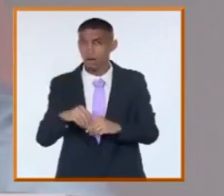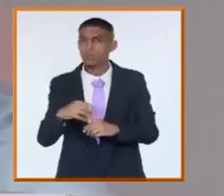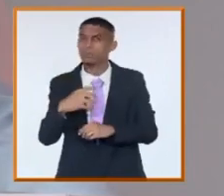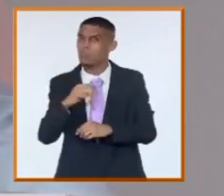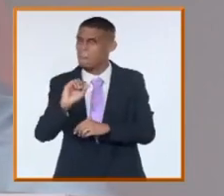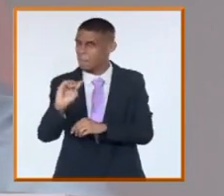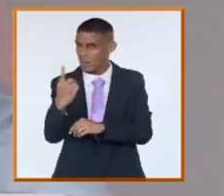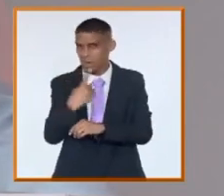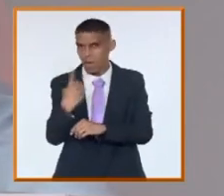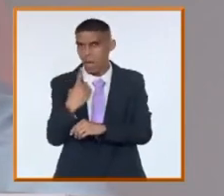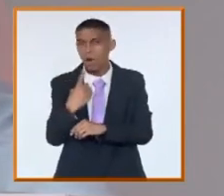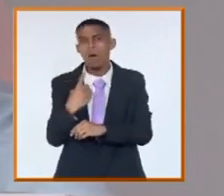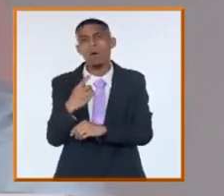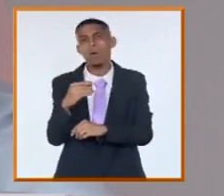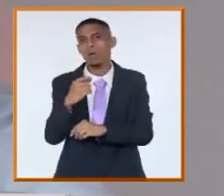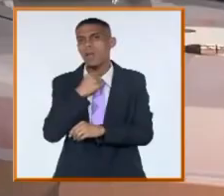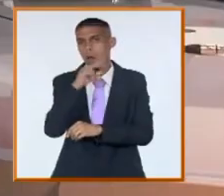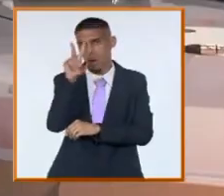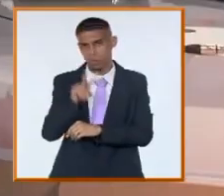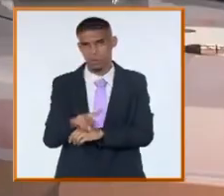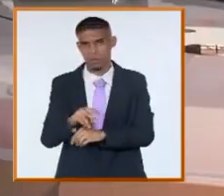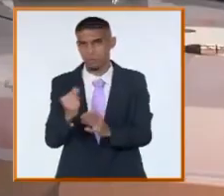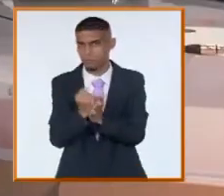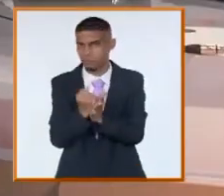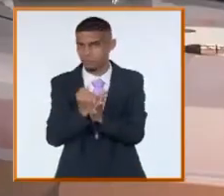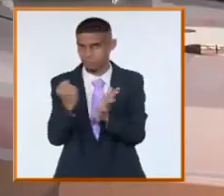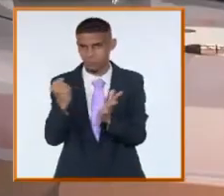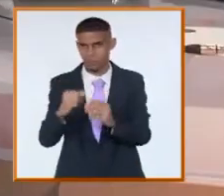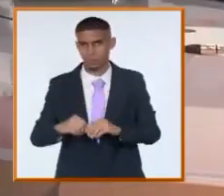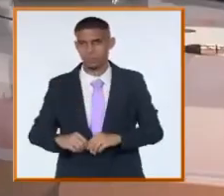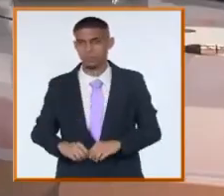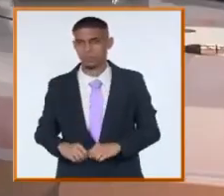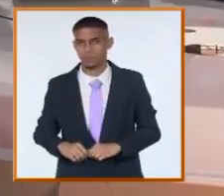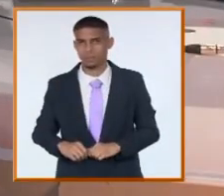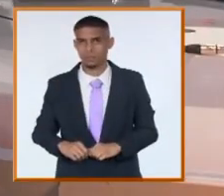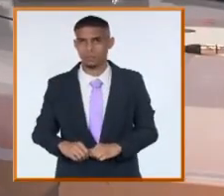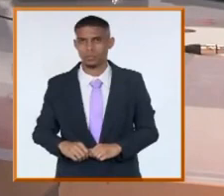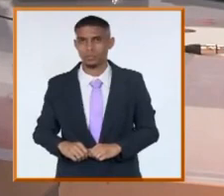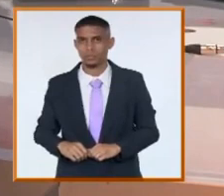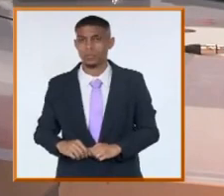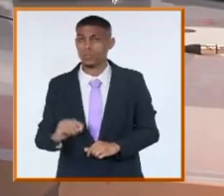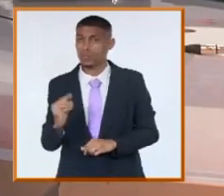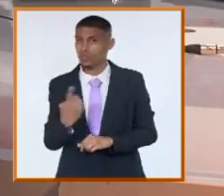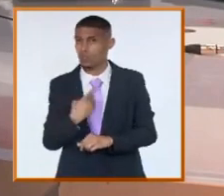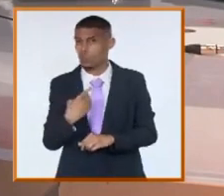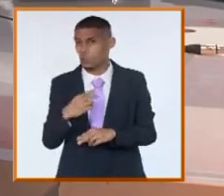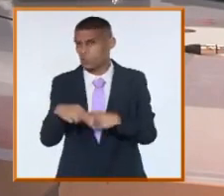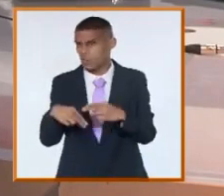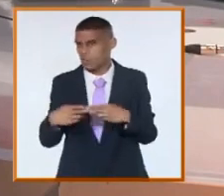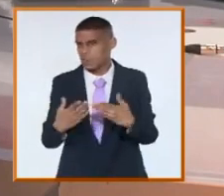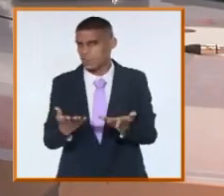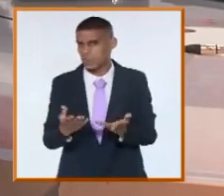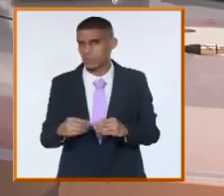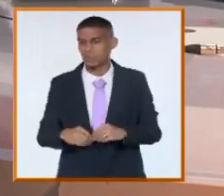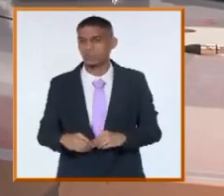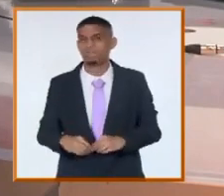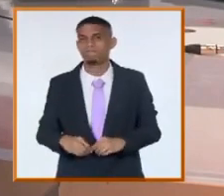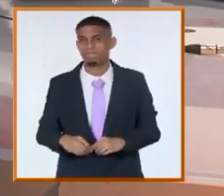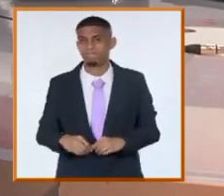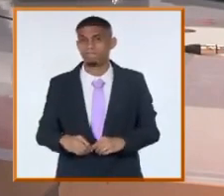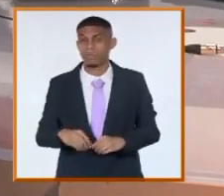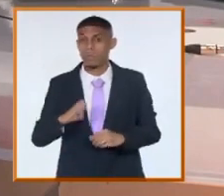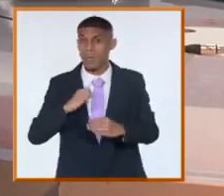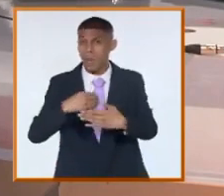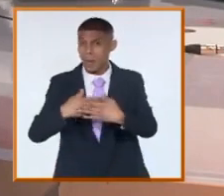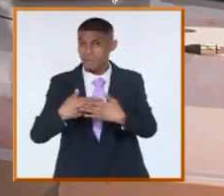tiene que registrarse las empresas extranjeras que están acreditadas Tienen que estar ahí y de hecho nosotros qué hacemos a partir de que las